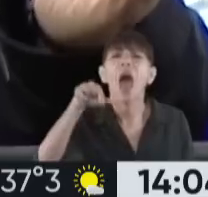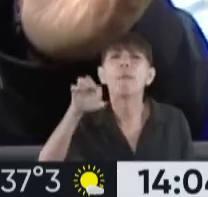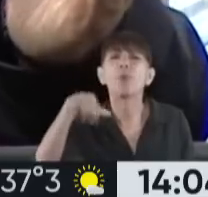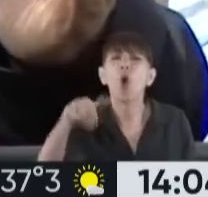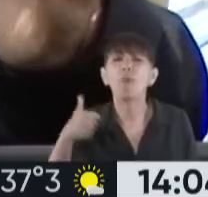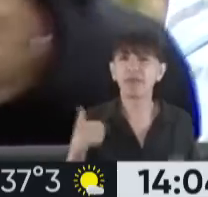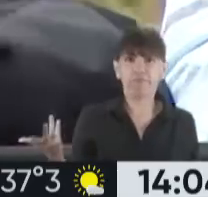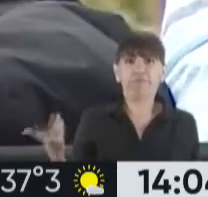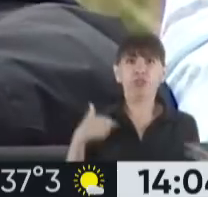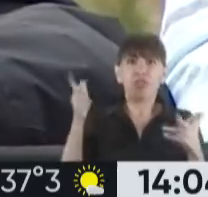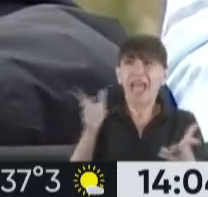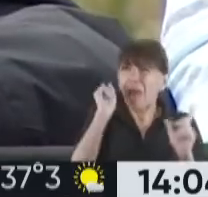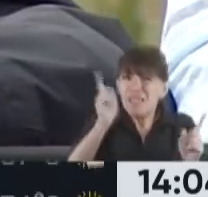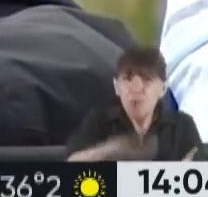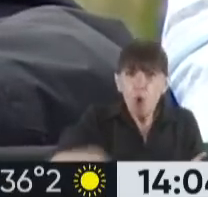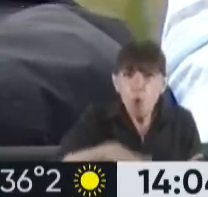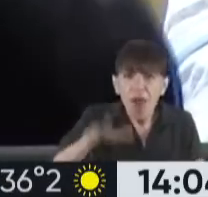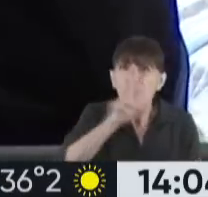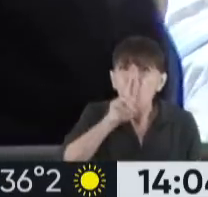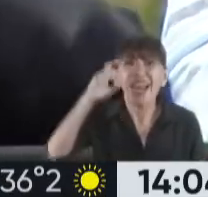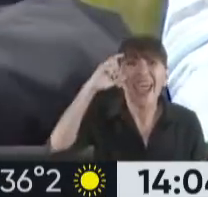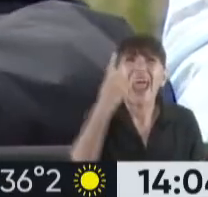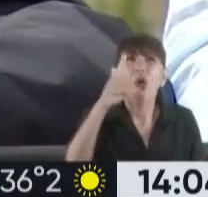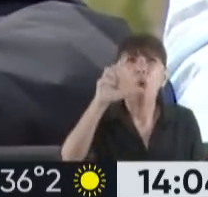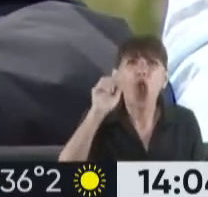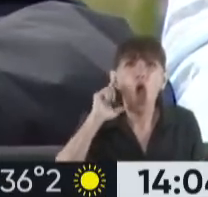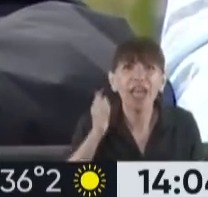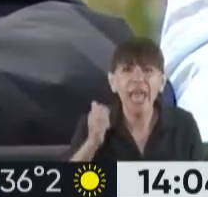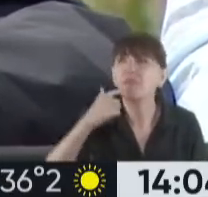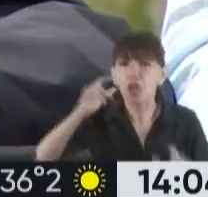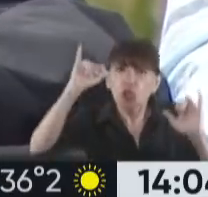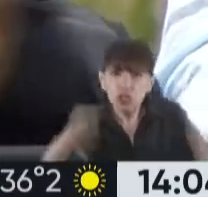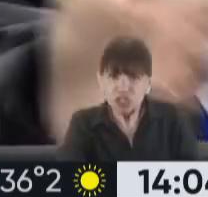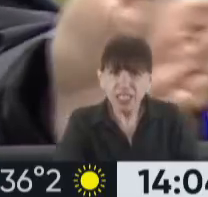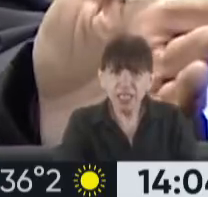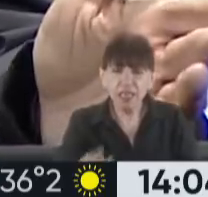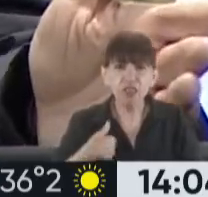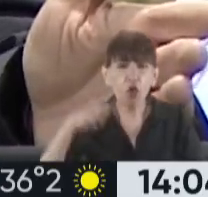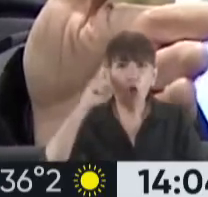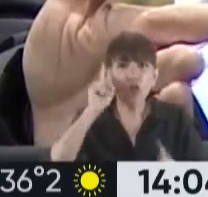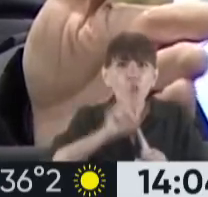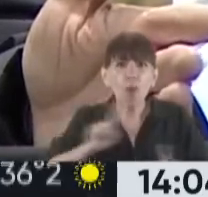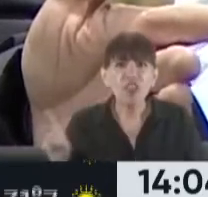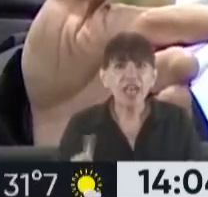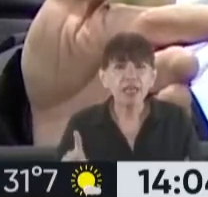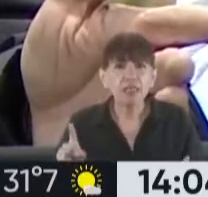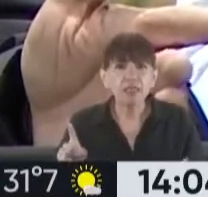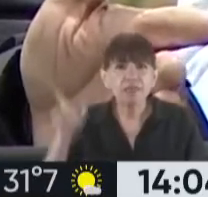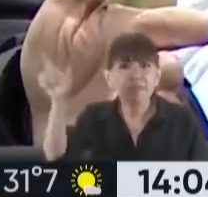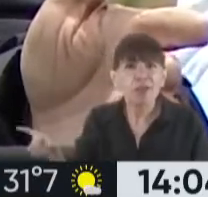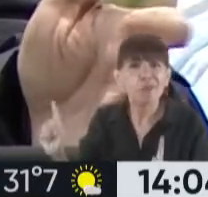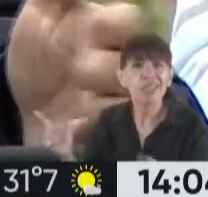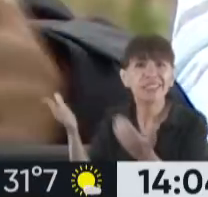el lugar de Eulogia Tapia, claro, me dice, y allá vive Eulogia, me dijo. Y yo no podía creer que me estaba hablando de la misma